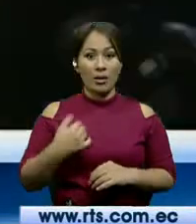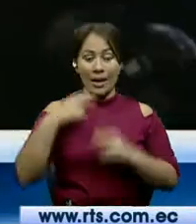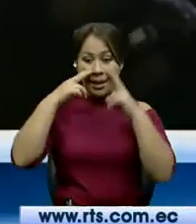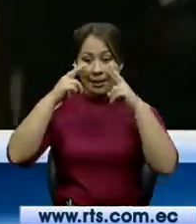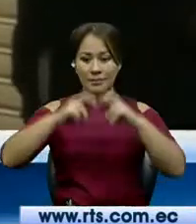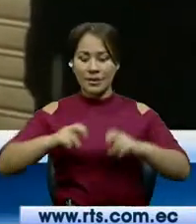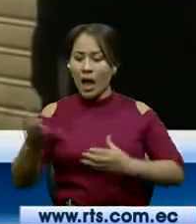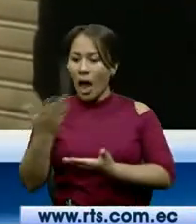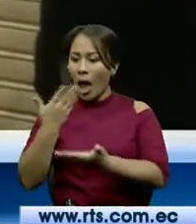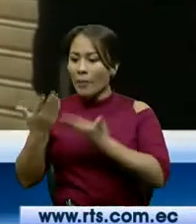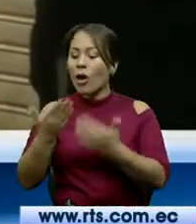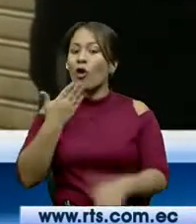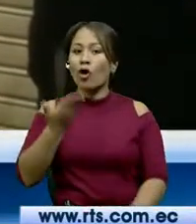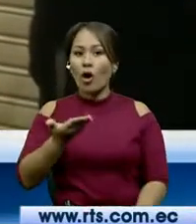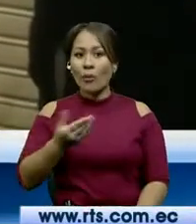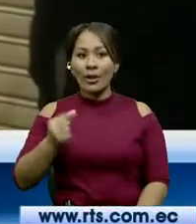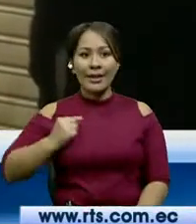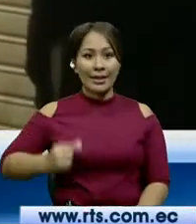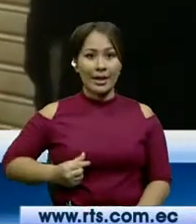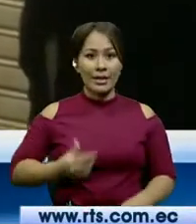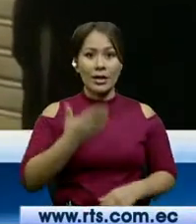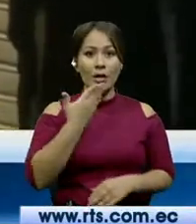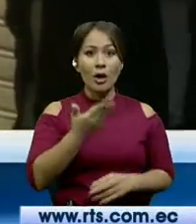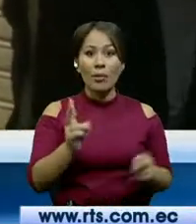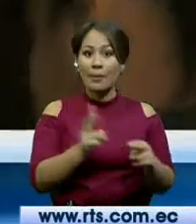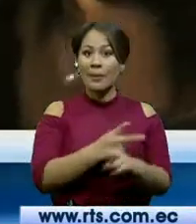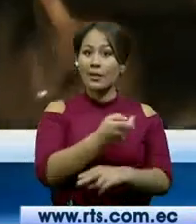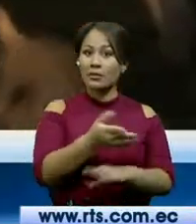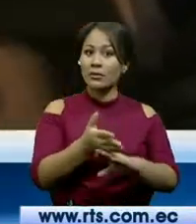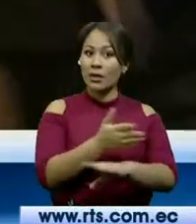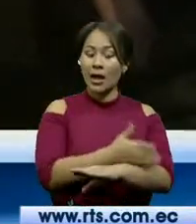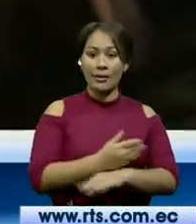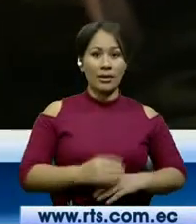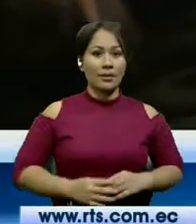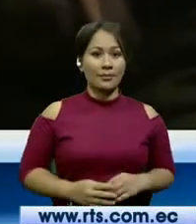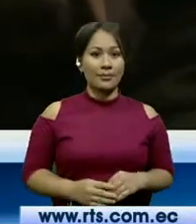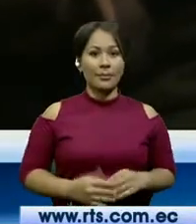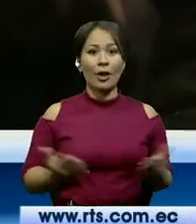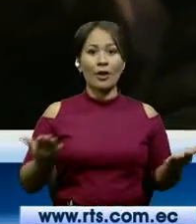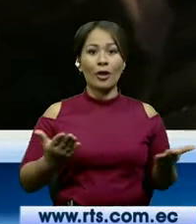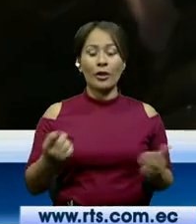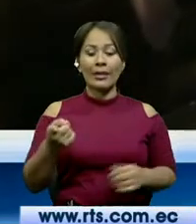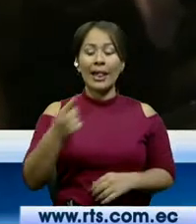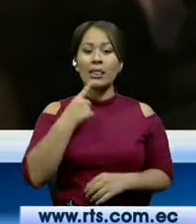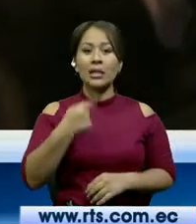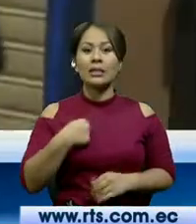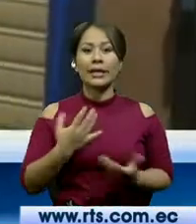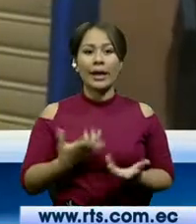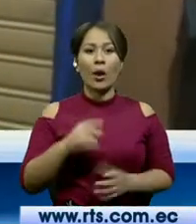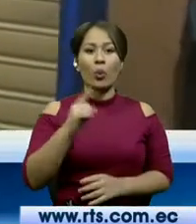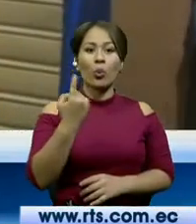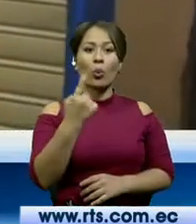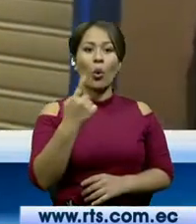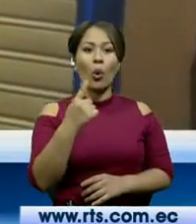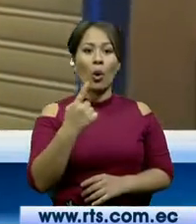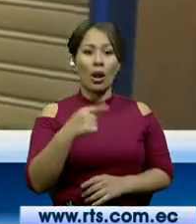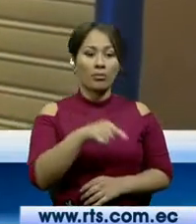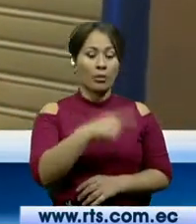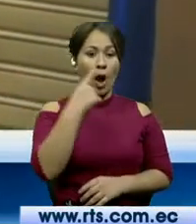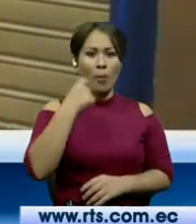hechos, mostrando con detalles cómo sucedió la tragedia. El agresor le habría pedido un dólar. Ante